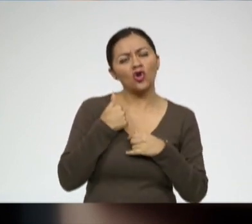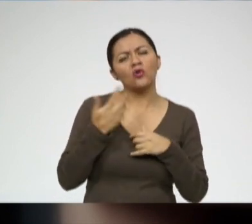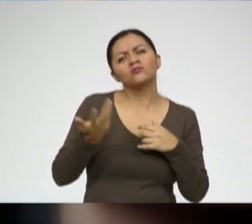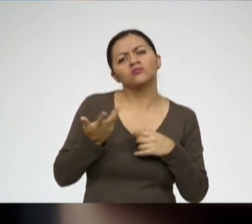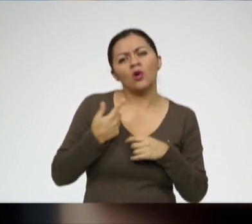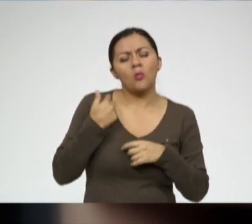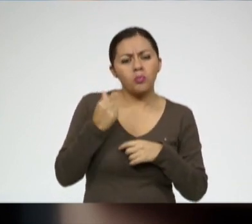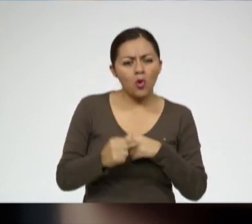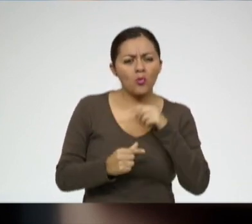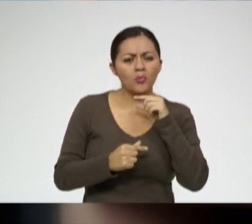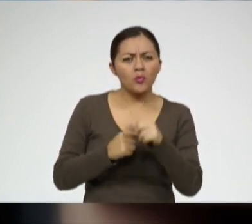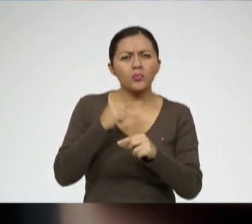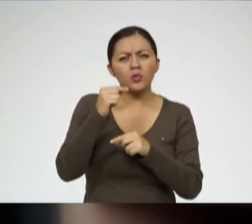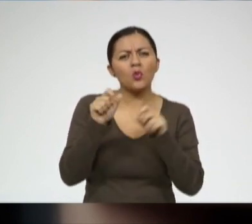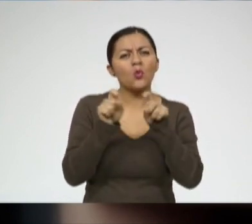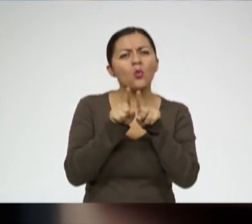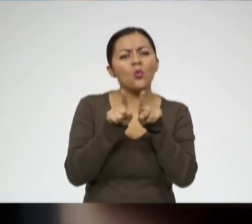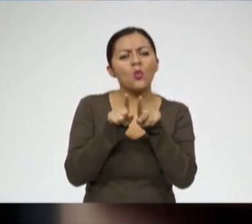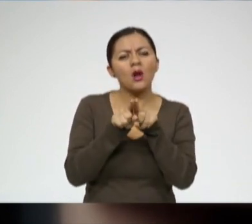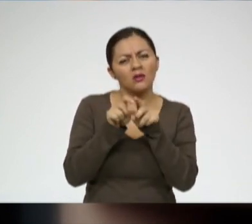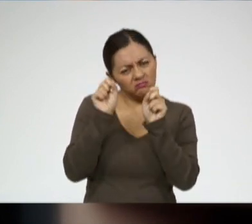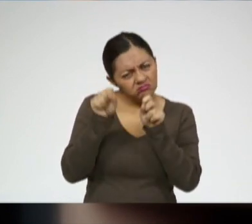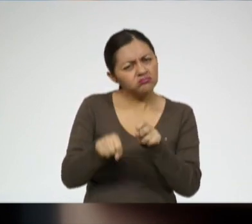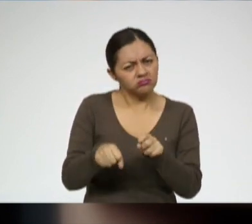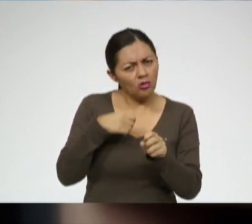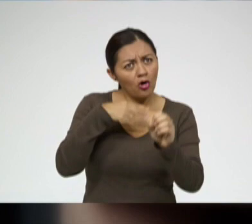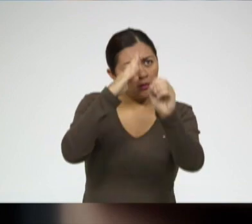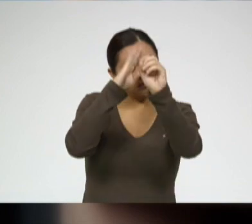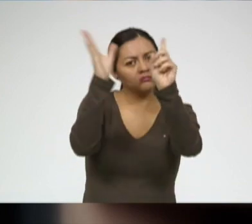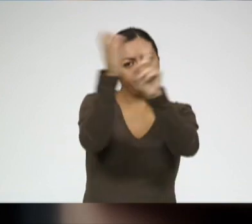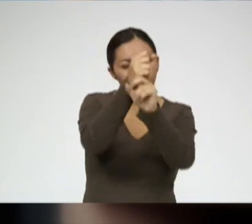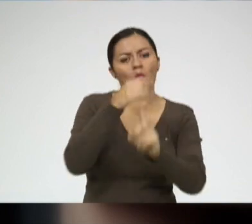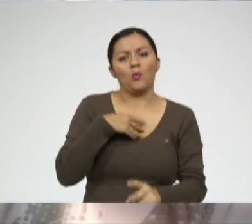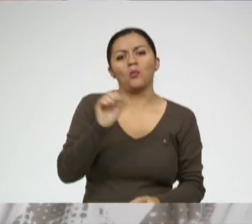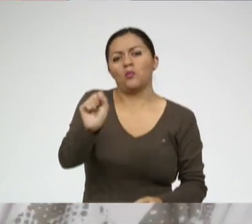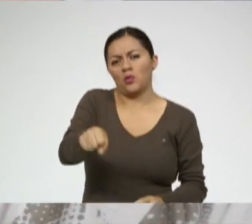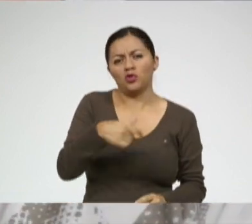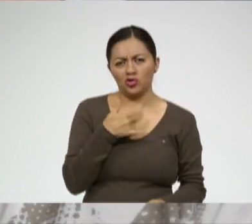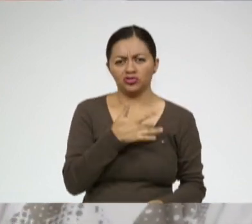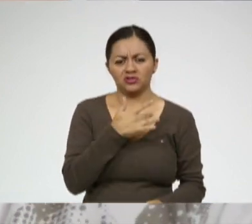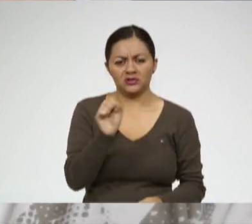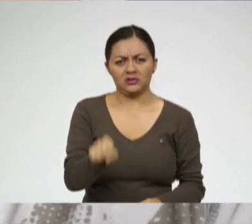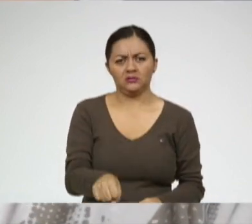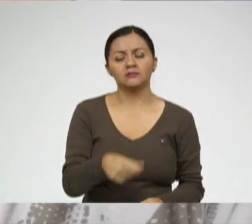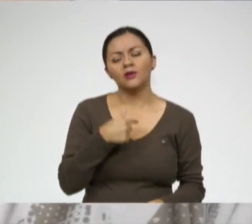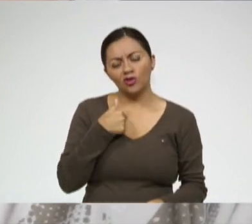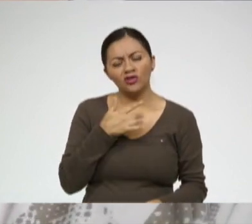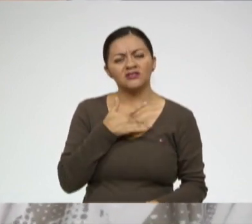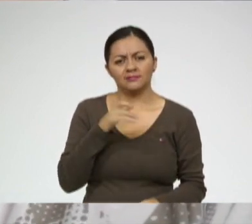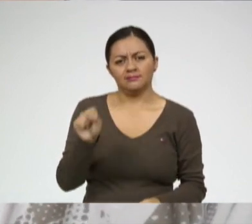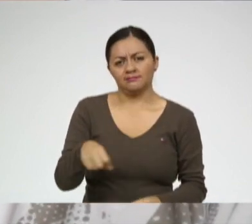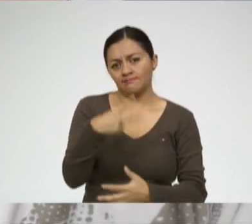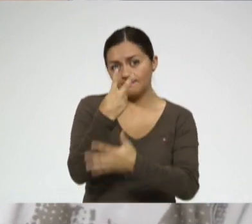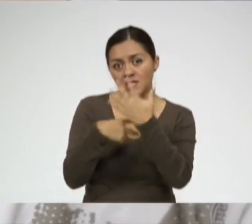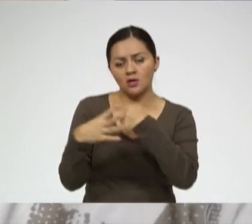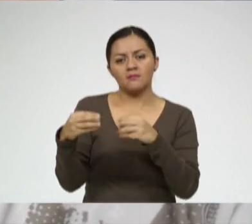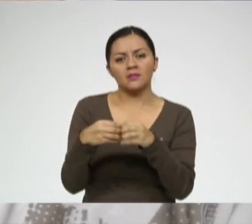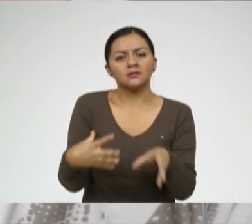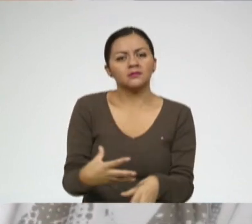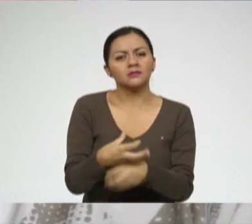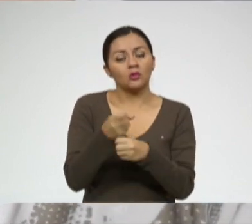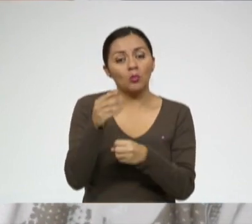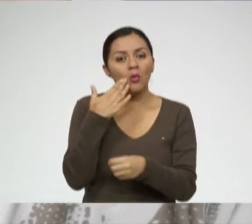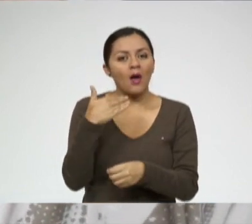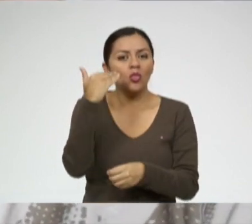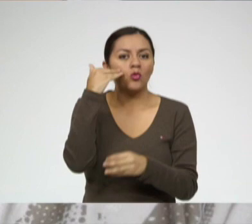a un proyecto, sí puedo yo bajar de peso, eso sí. Sí, va a cambiar, porque ya él va a madurar